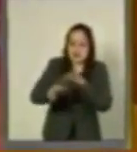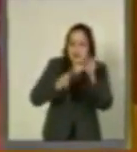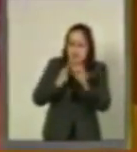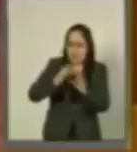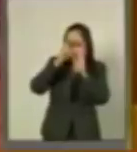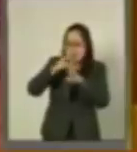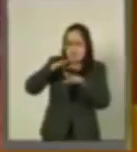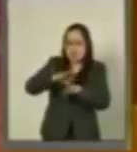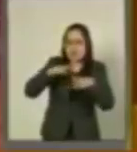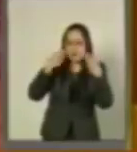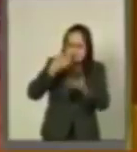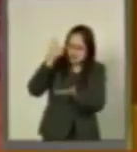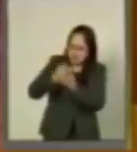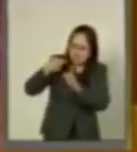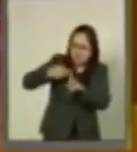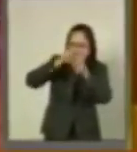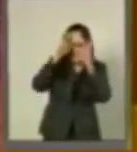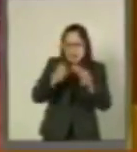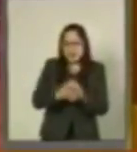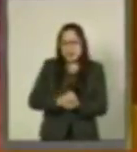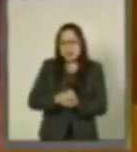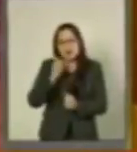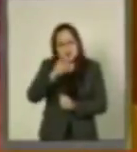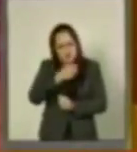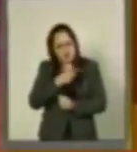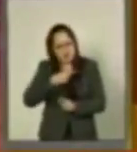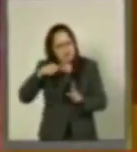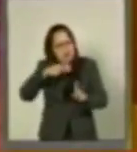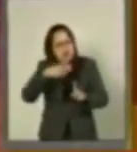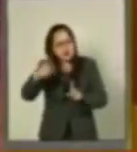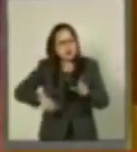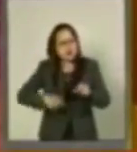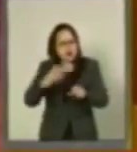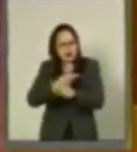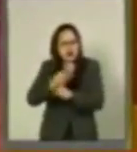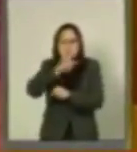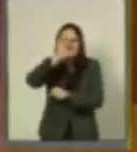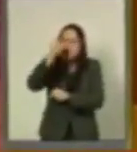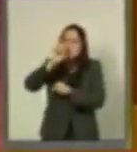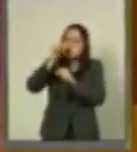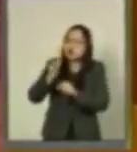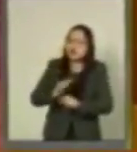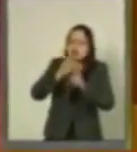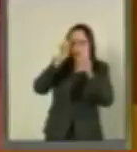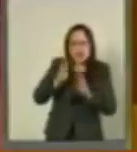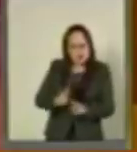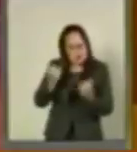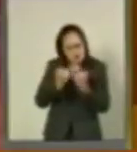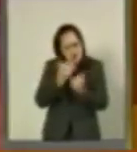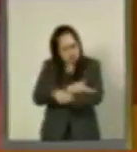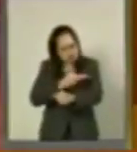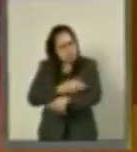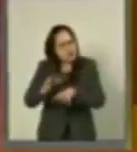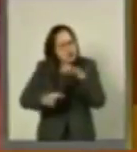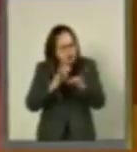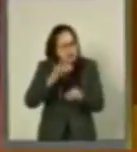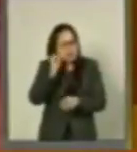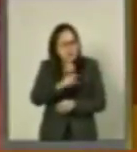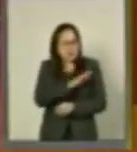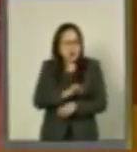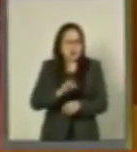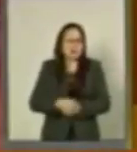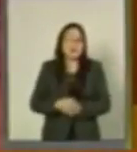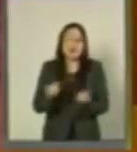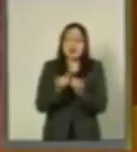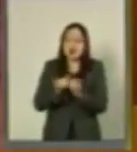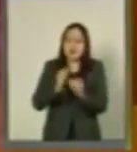de delincuencia organizada. También puede preguntarles a sus gobernadores si no también están para los otros delitos del fuero común. Y ahí están los del ejército